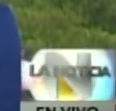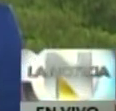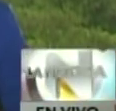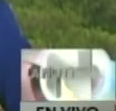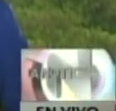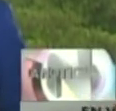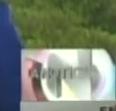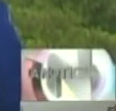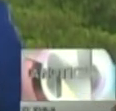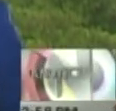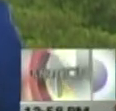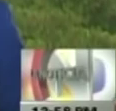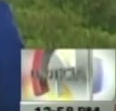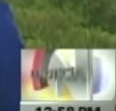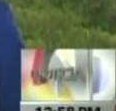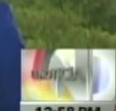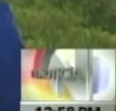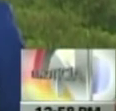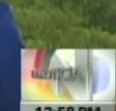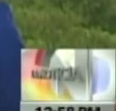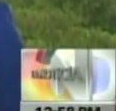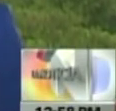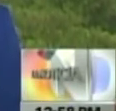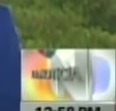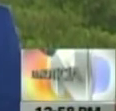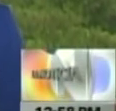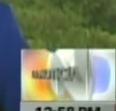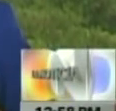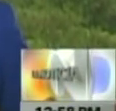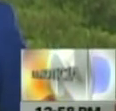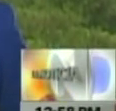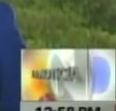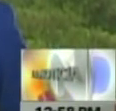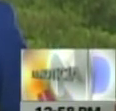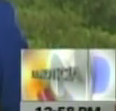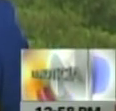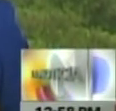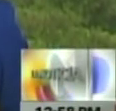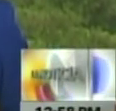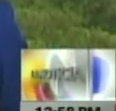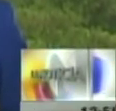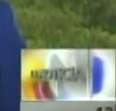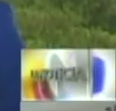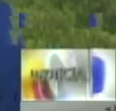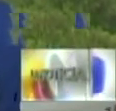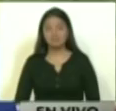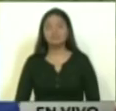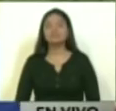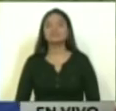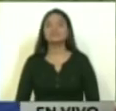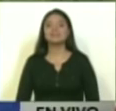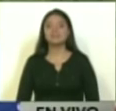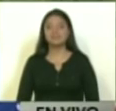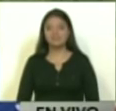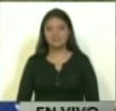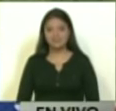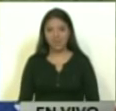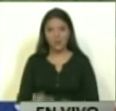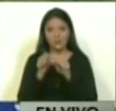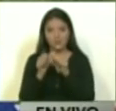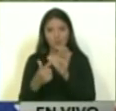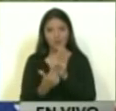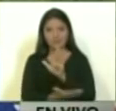quien denunciaba esa arremetida que se ha iniciado nuevamente contra nuestro país, específicamente contra la estatal Petróleos de Venezuela. Y de ello, nosotros continuamos dándole